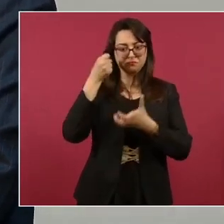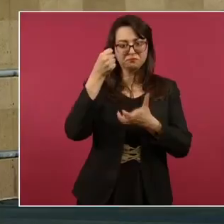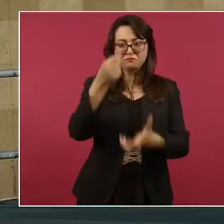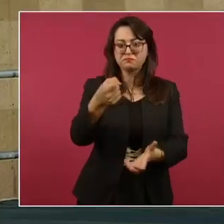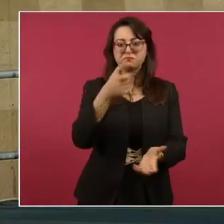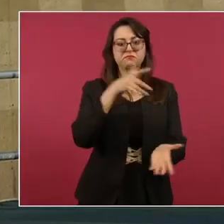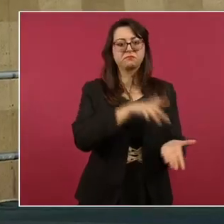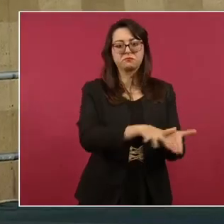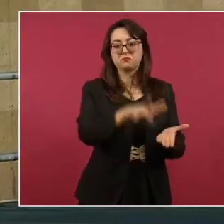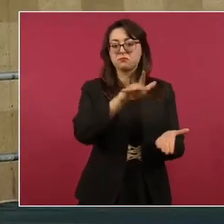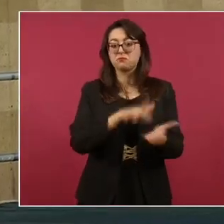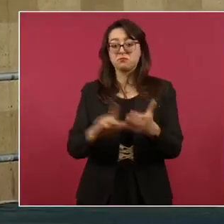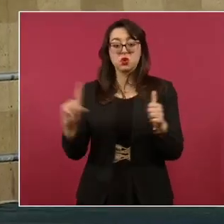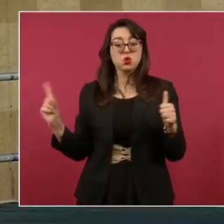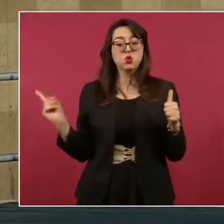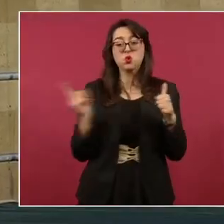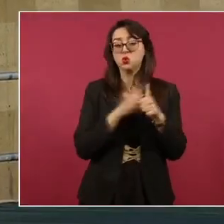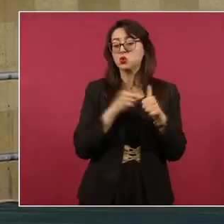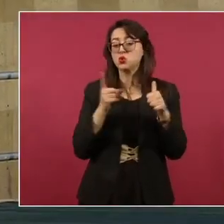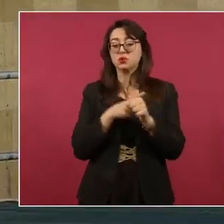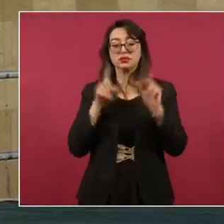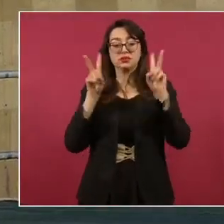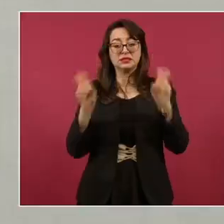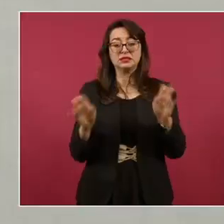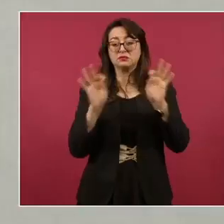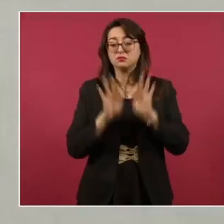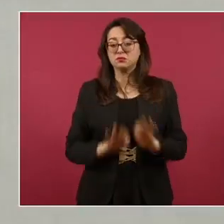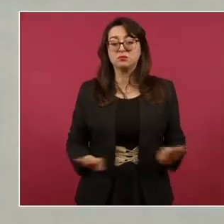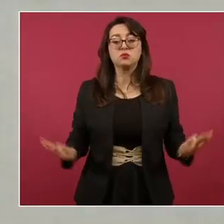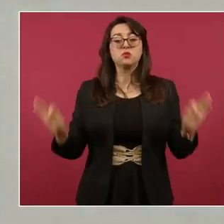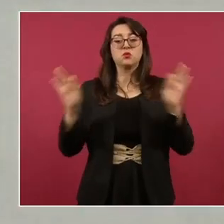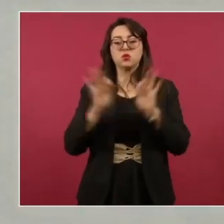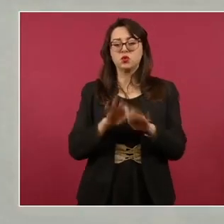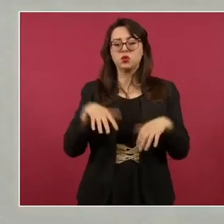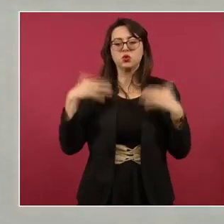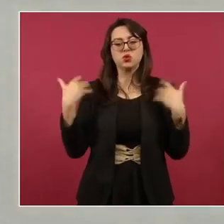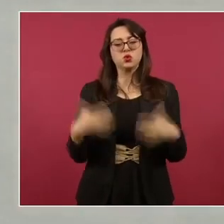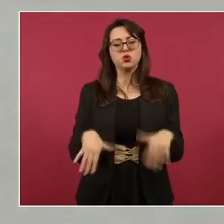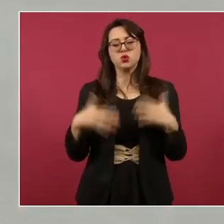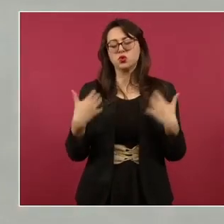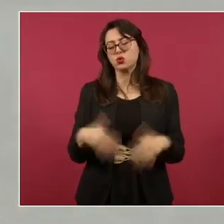algo muy importante, una